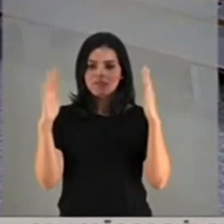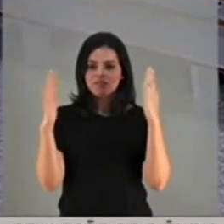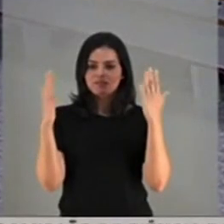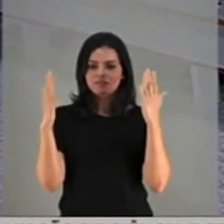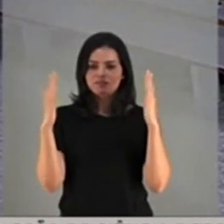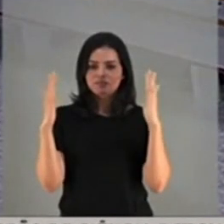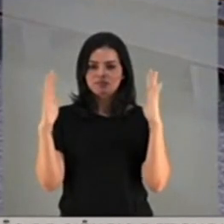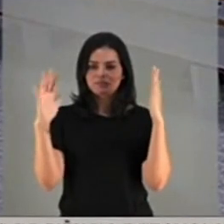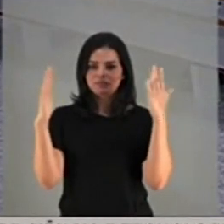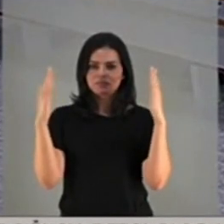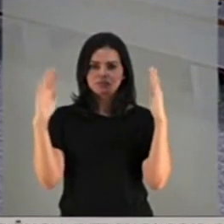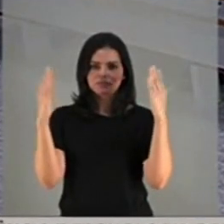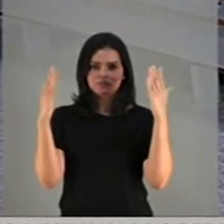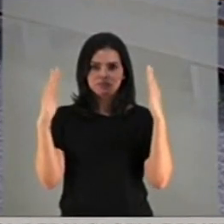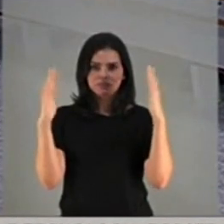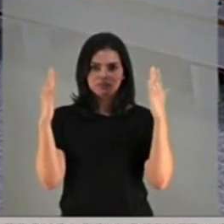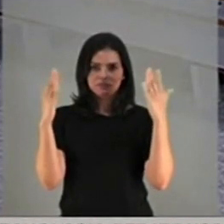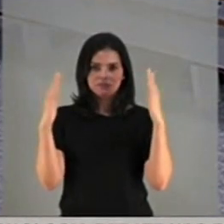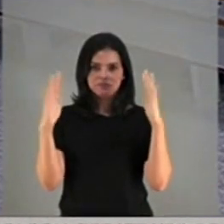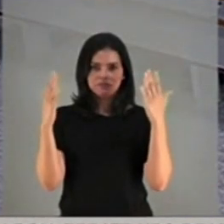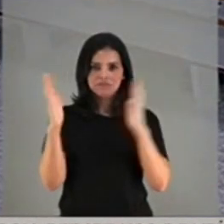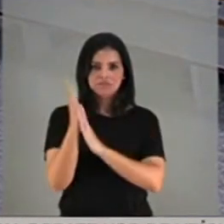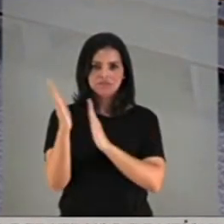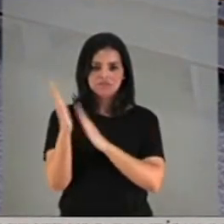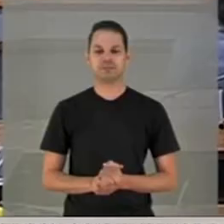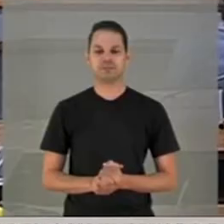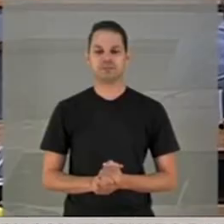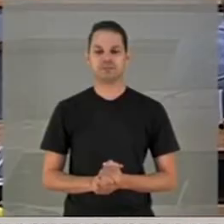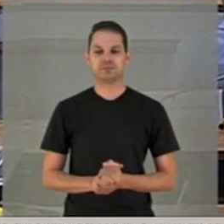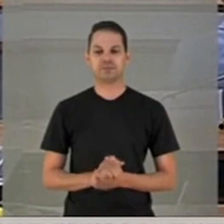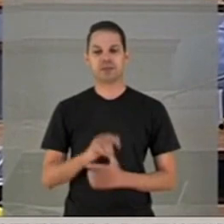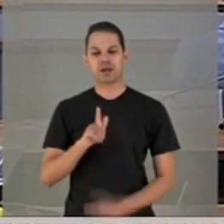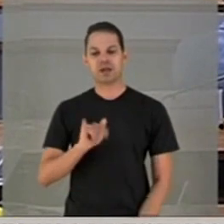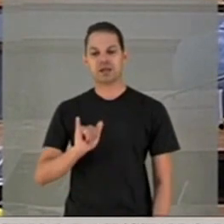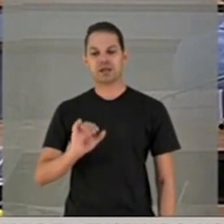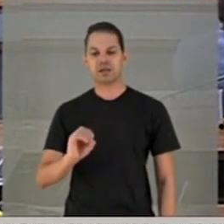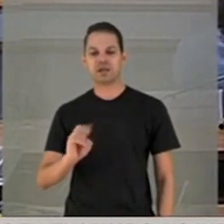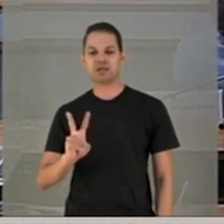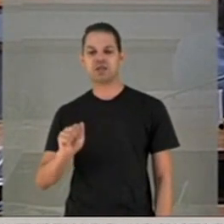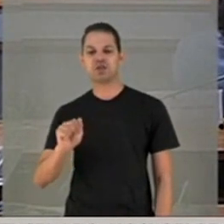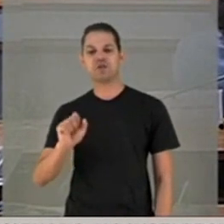Fiscalía para que investigue la posible responsabilidad penal de Bolsonaro y el resto de acusados.